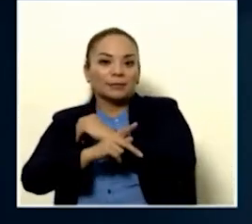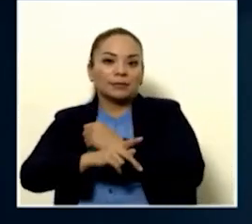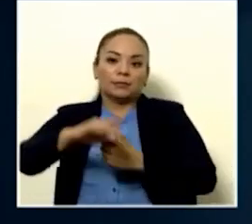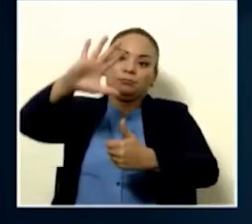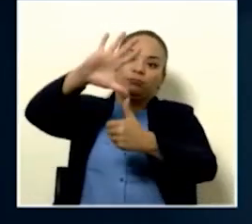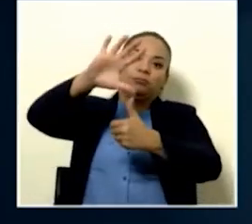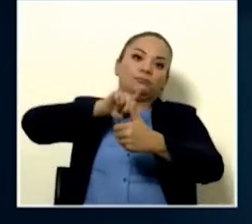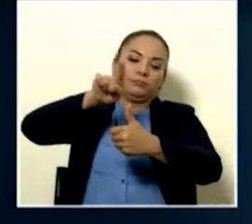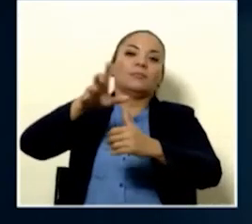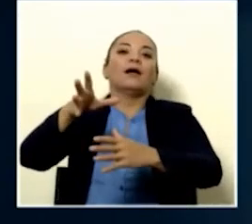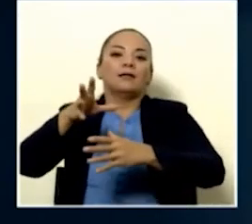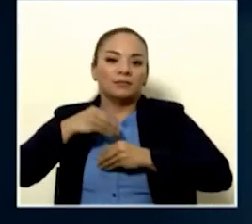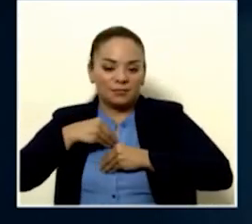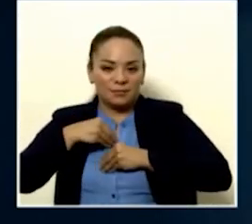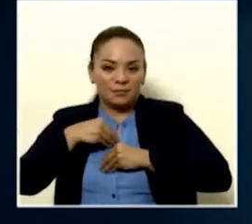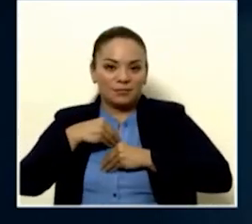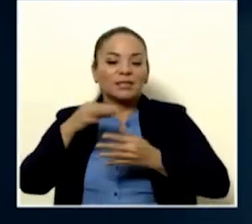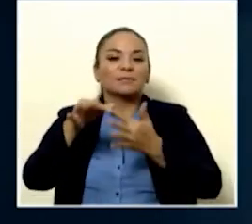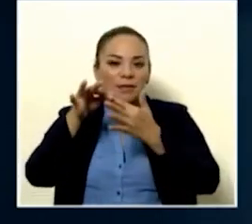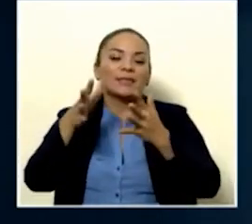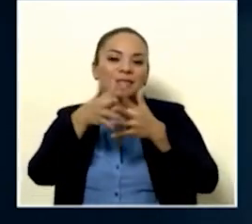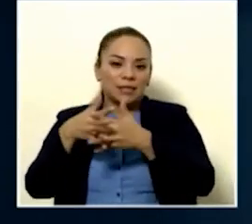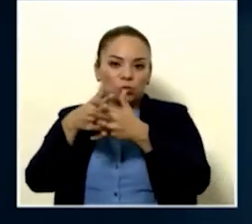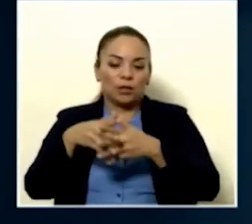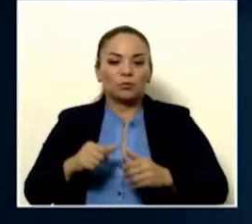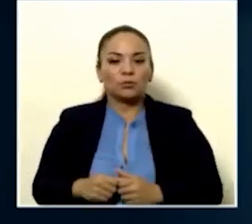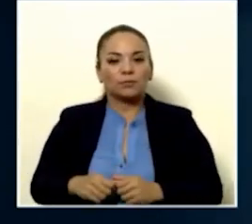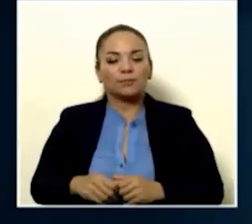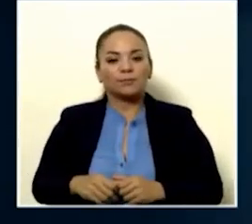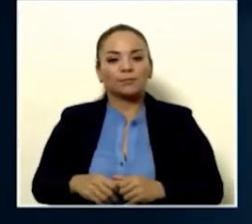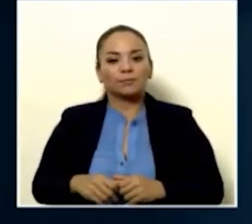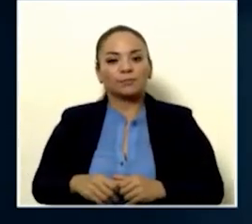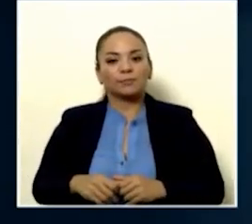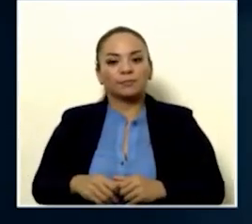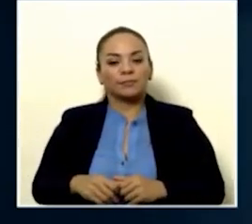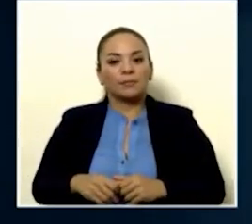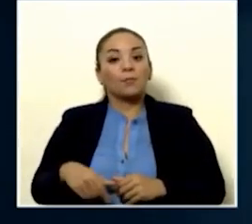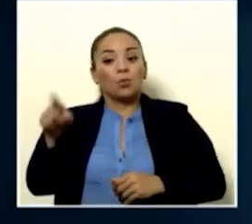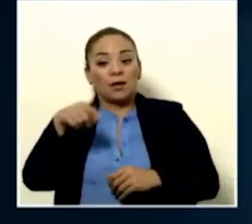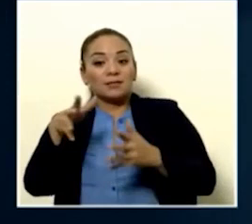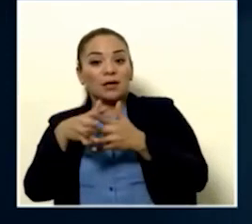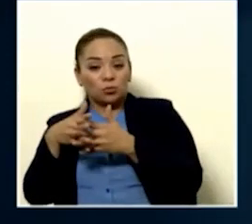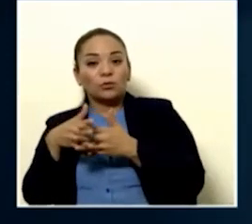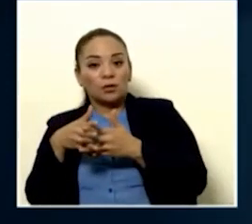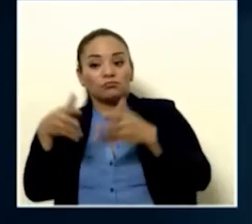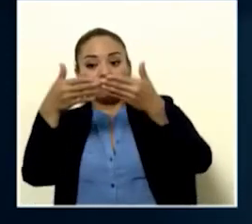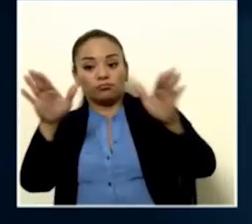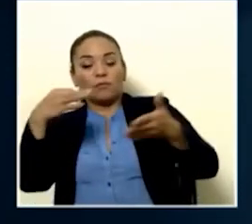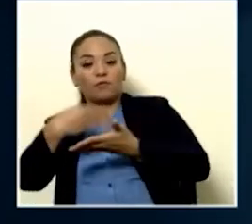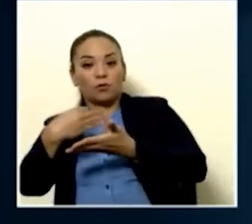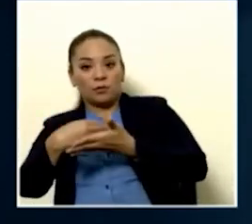esos migrantes, en especial Estados Unidos. Cuando las señales de apertura de su frontera, se incrementan